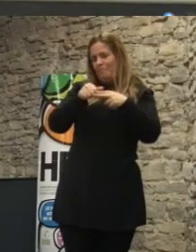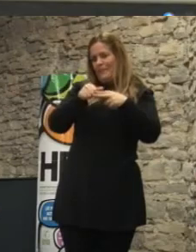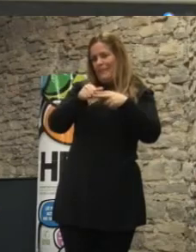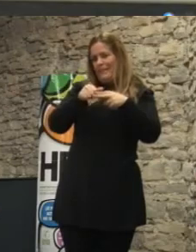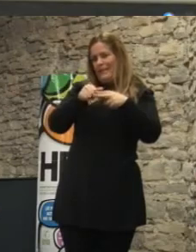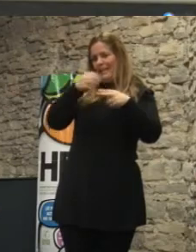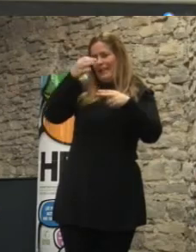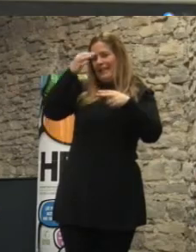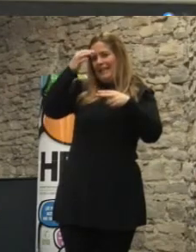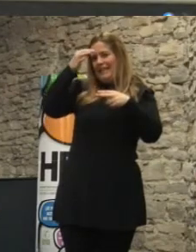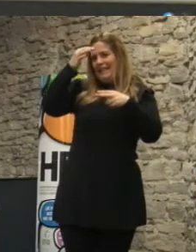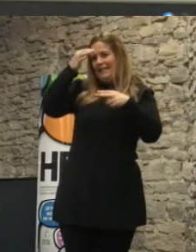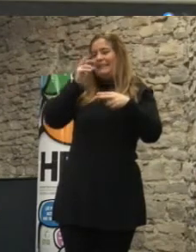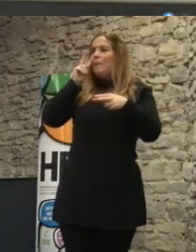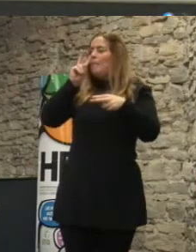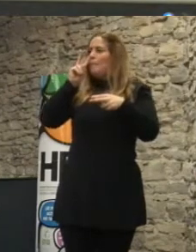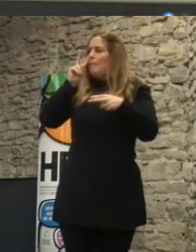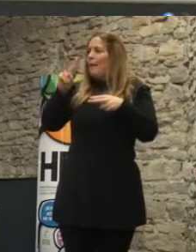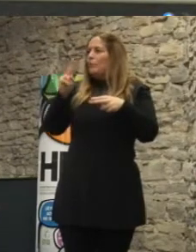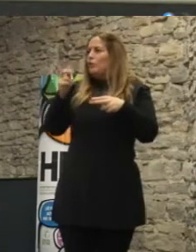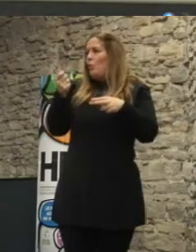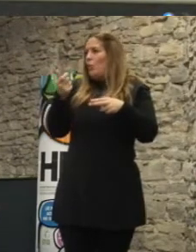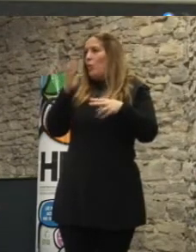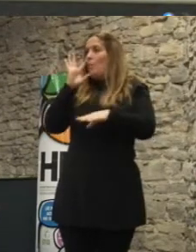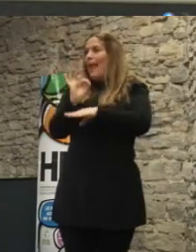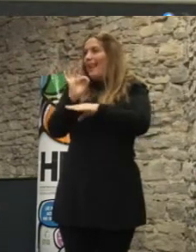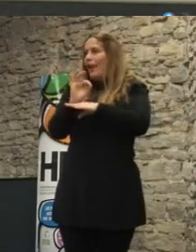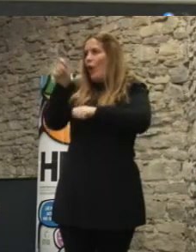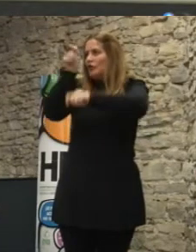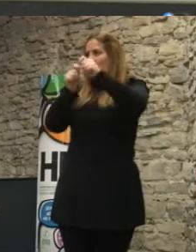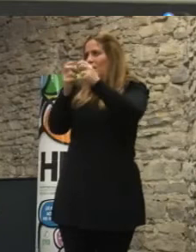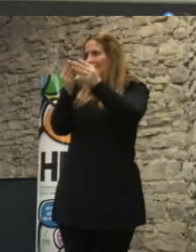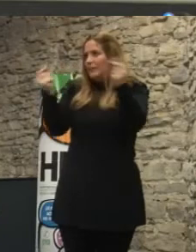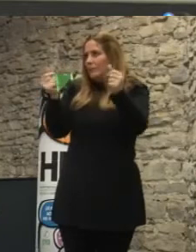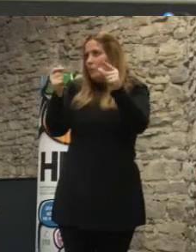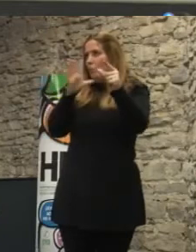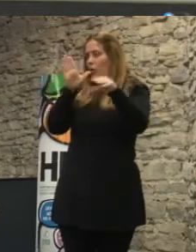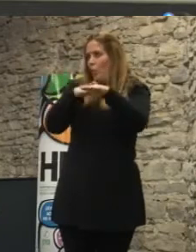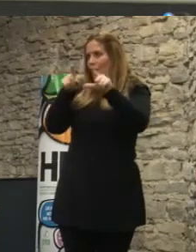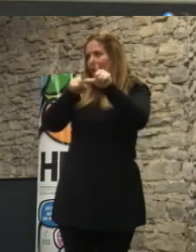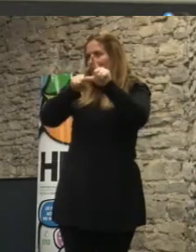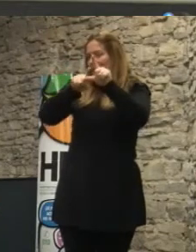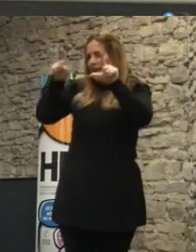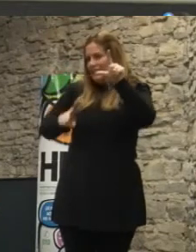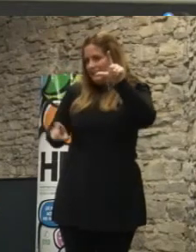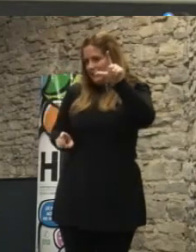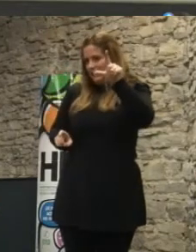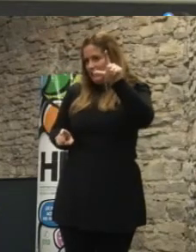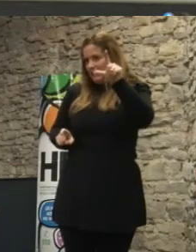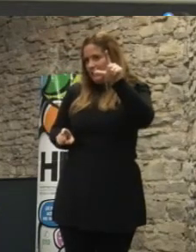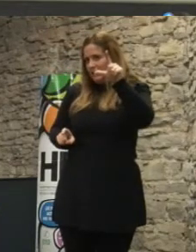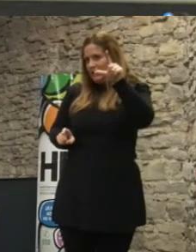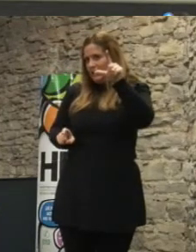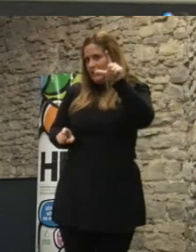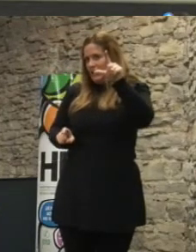vemos como crisis, como peligro de desaparición, yo creo que no. Yo creo que sí le está, en las circunstancias que has